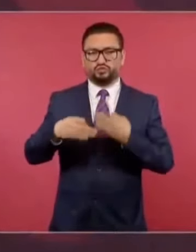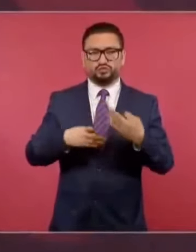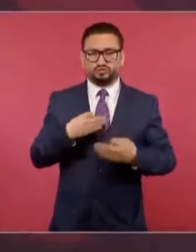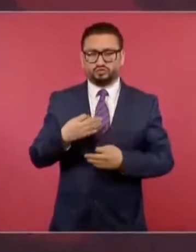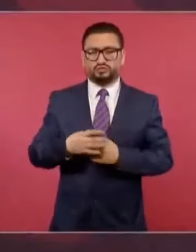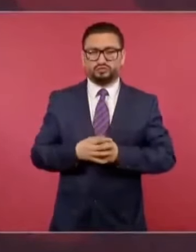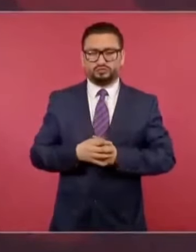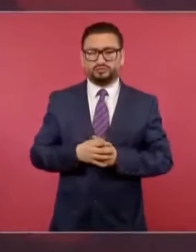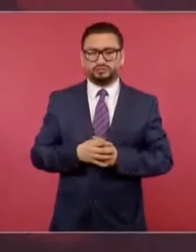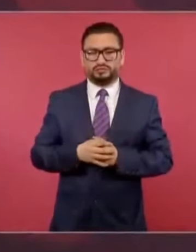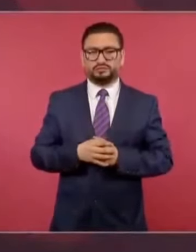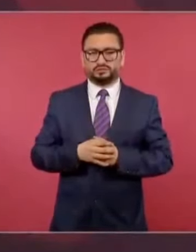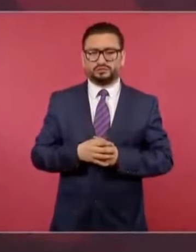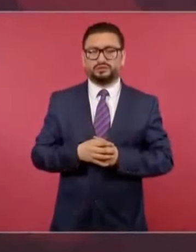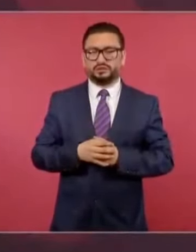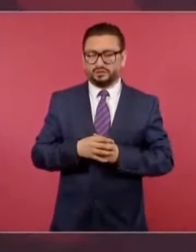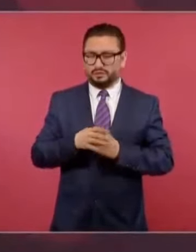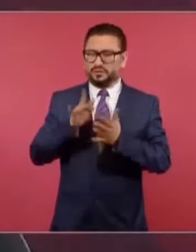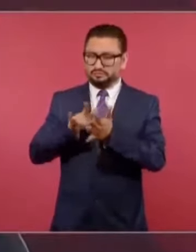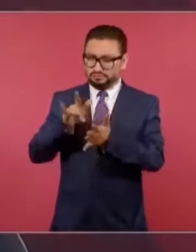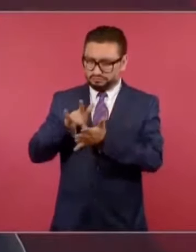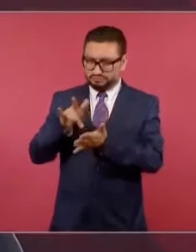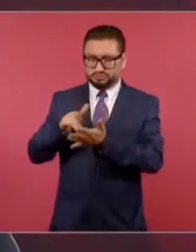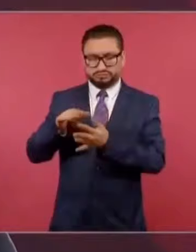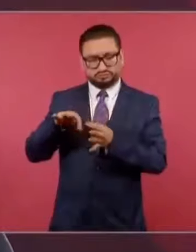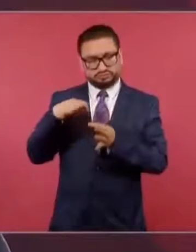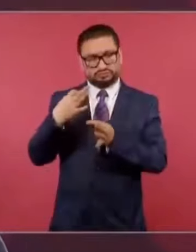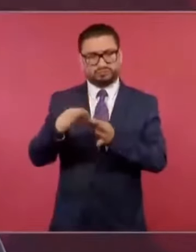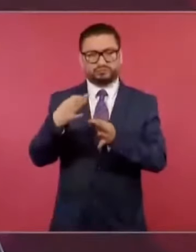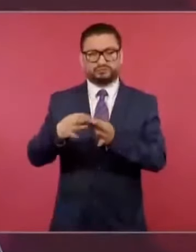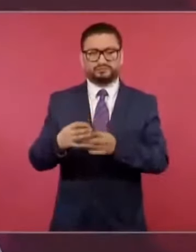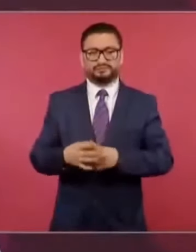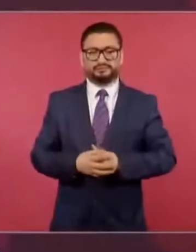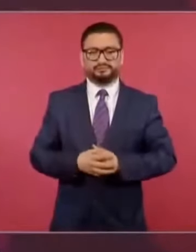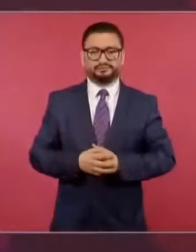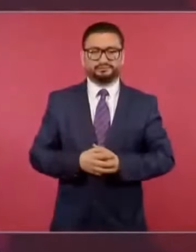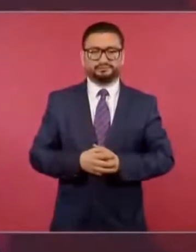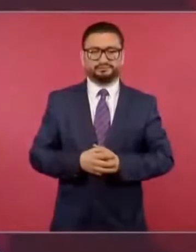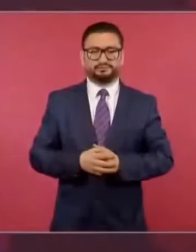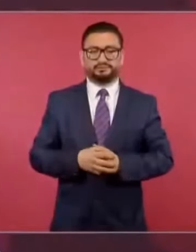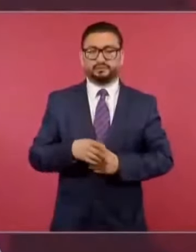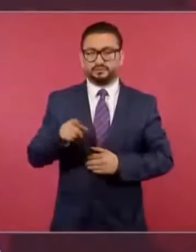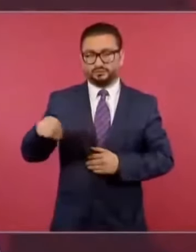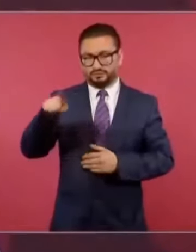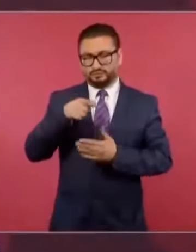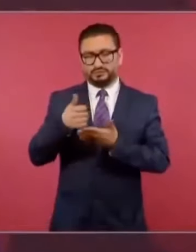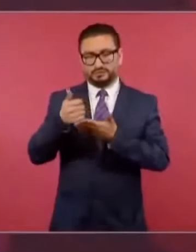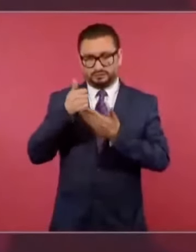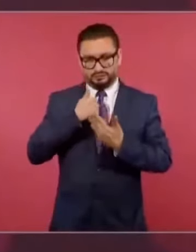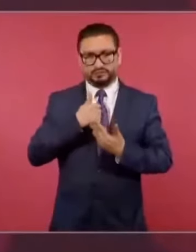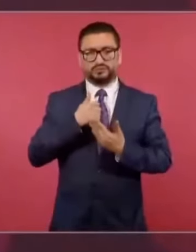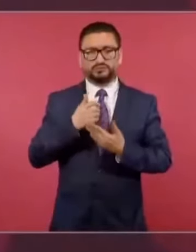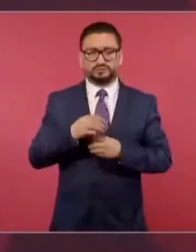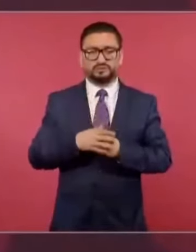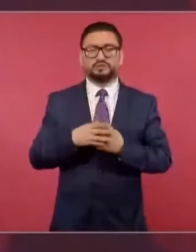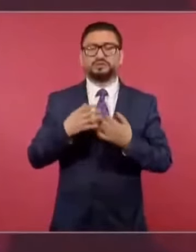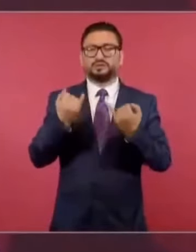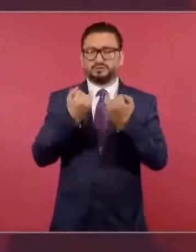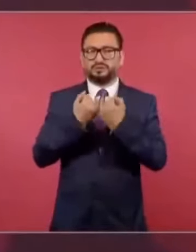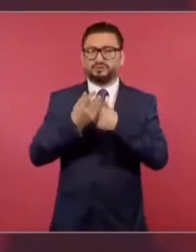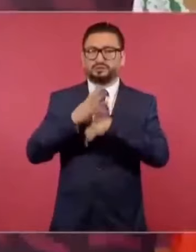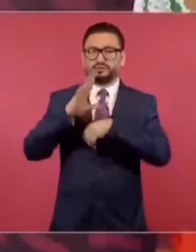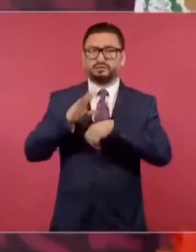todo se les va a cumplir si nos ayudan están ya permitiendo